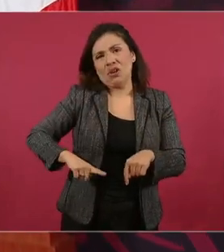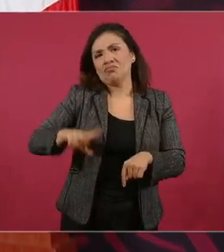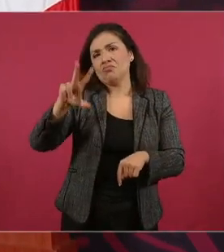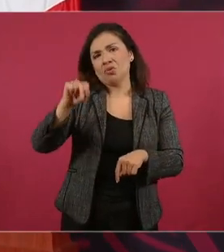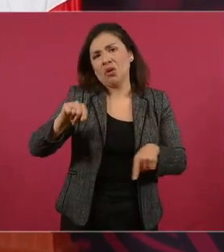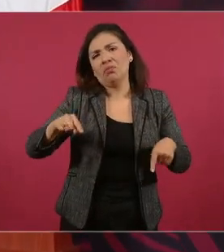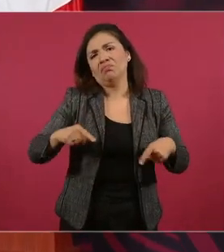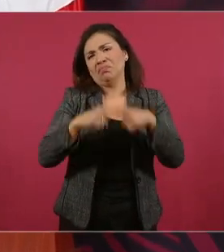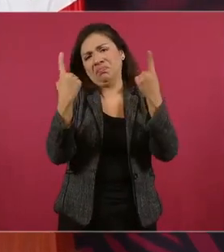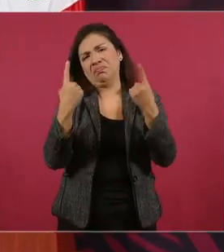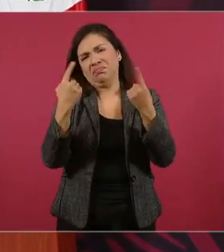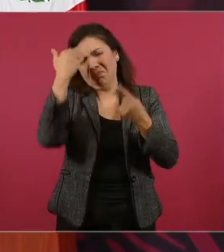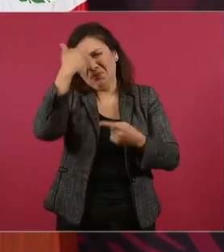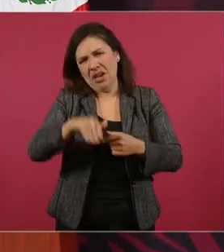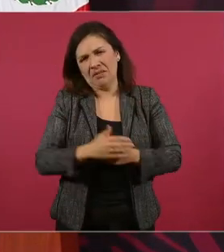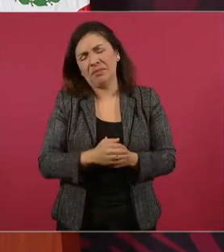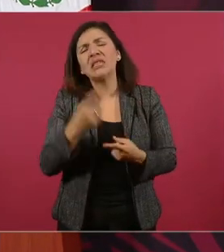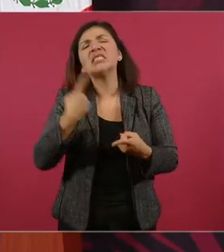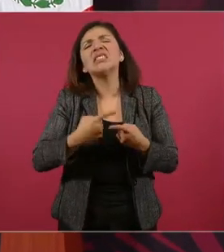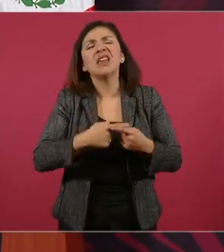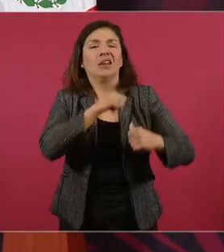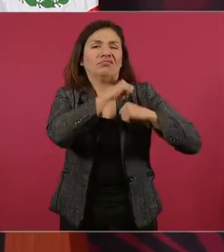¿Sí? Los dirigentes.